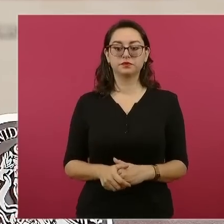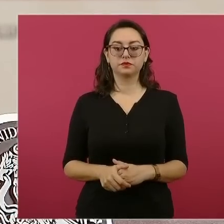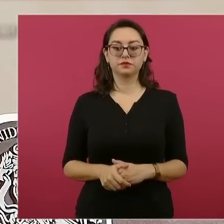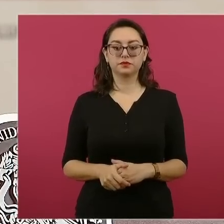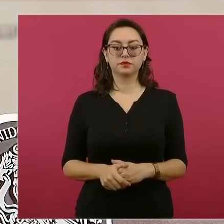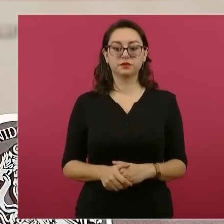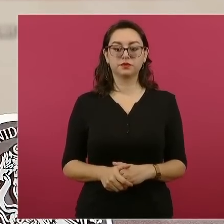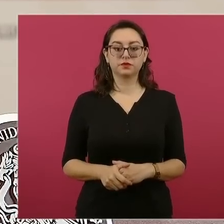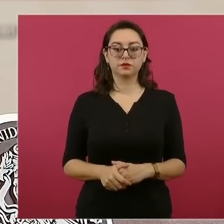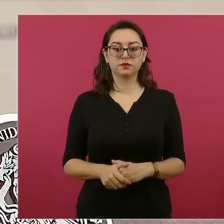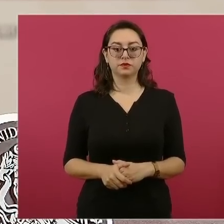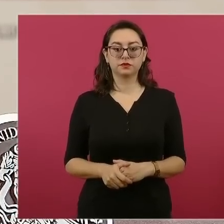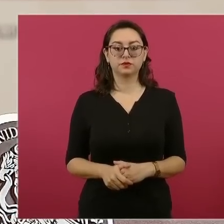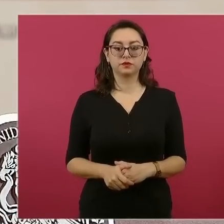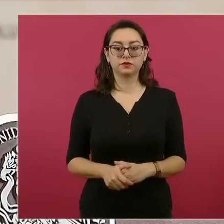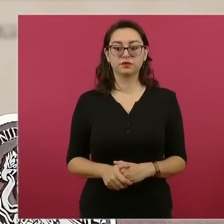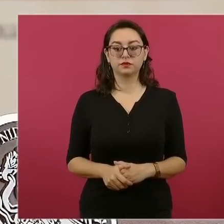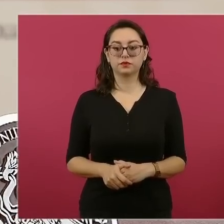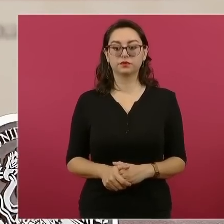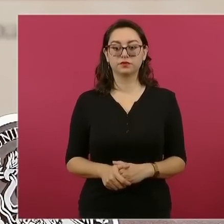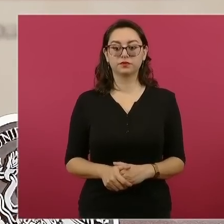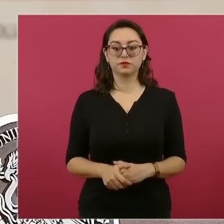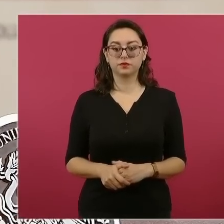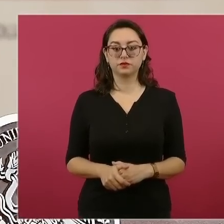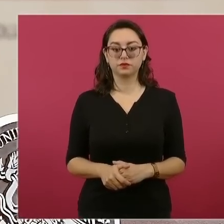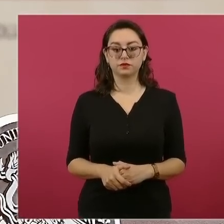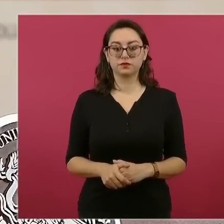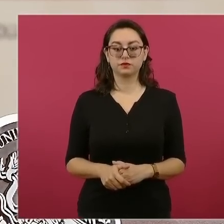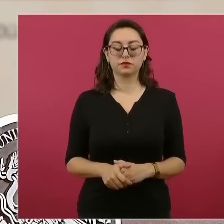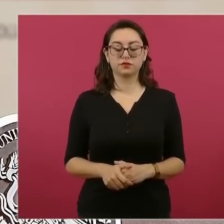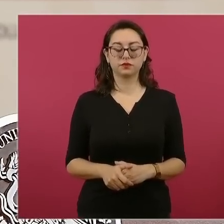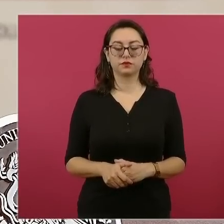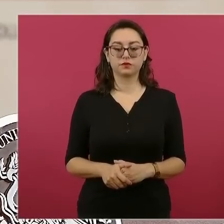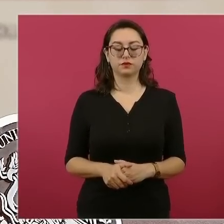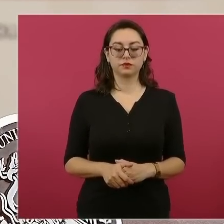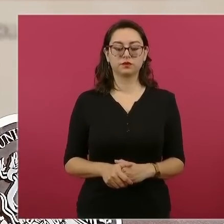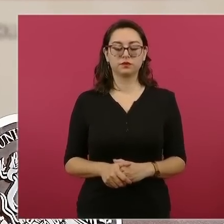que ayudan a